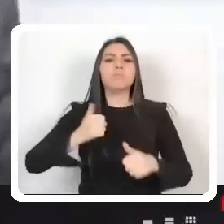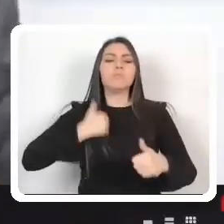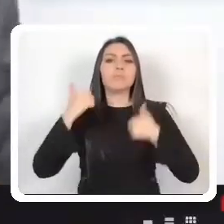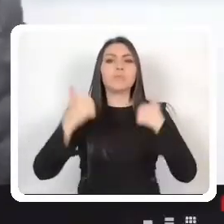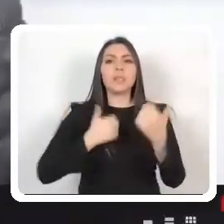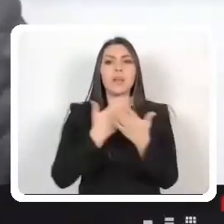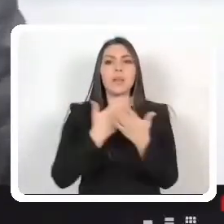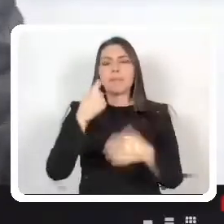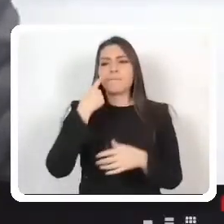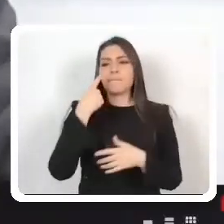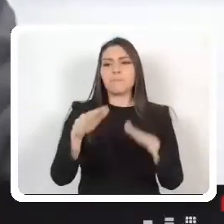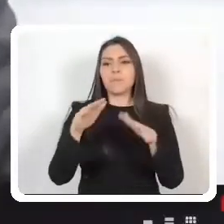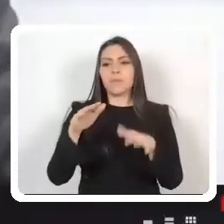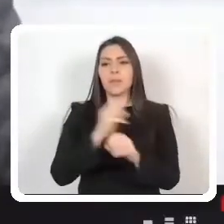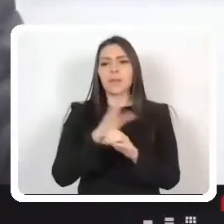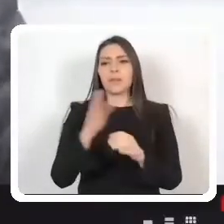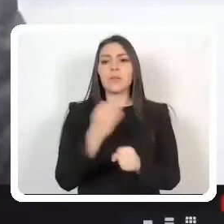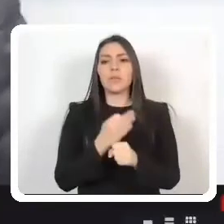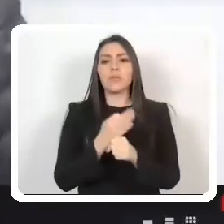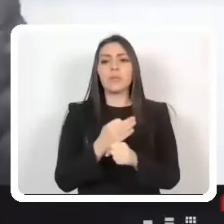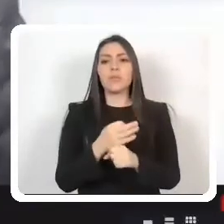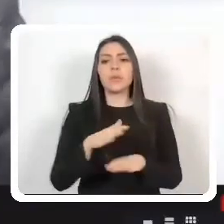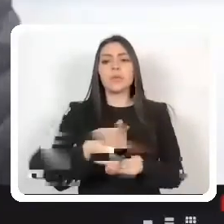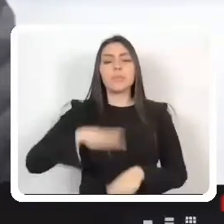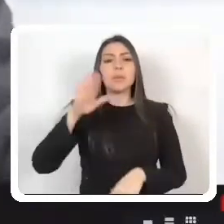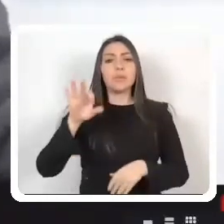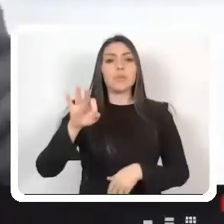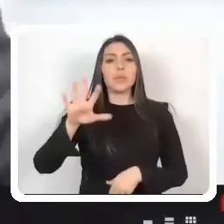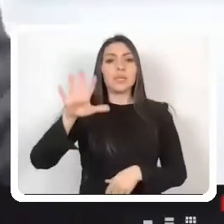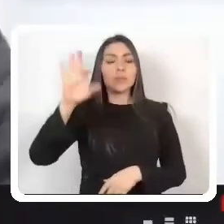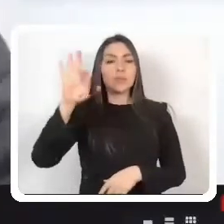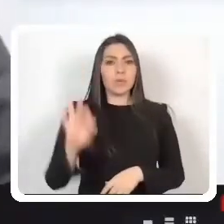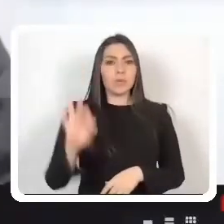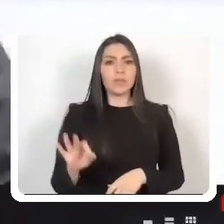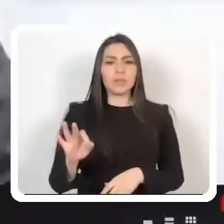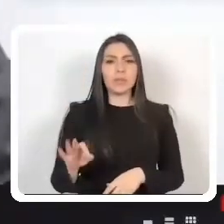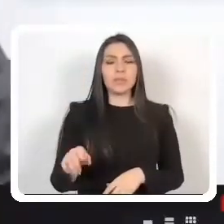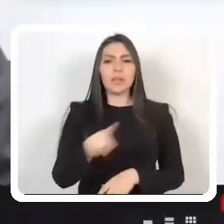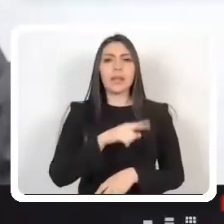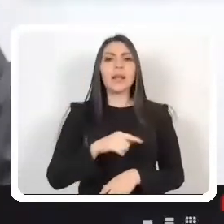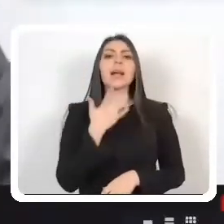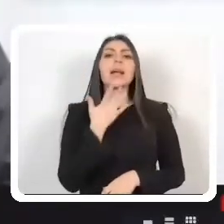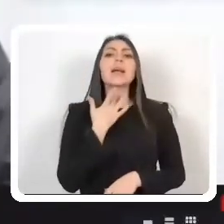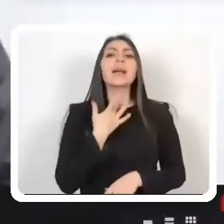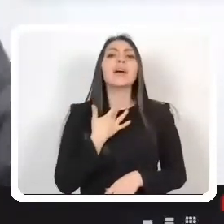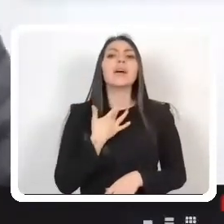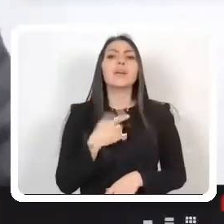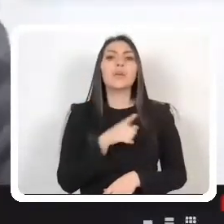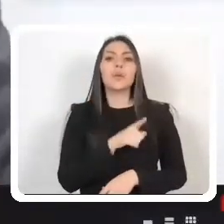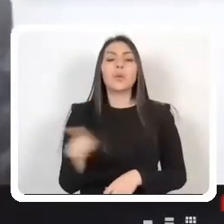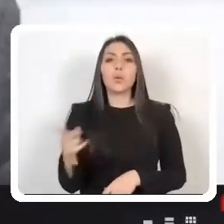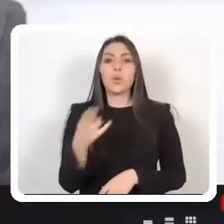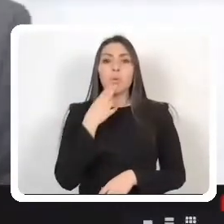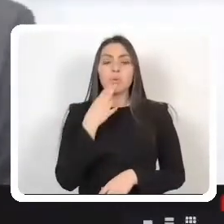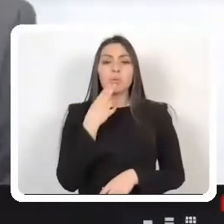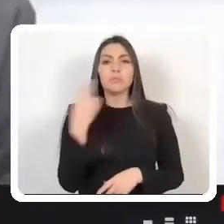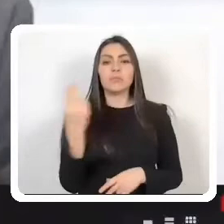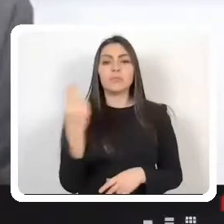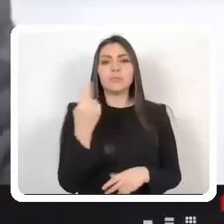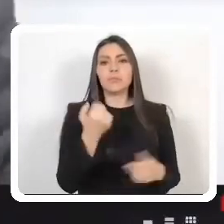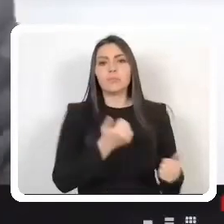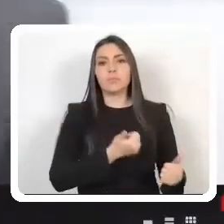actualmente más del 45% de las gasolinas que consumimos se tienen que importar.